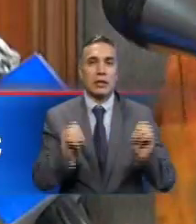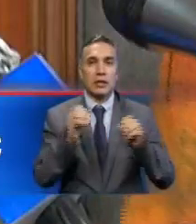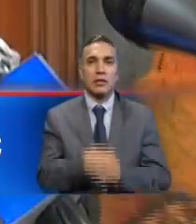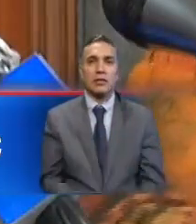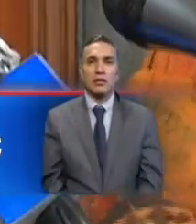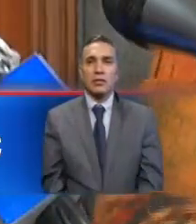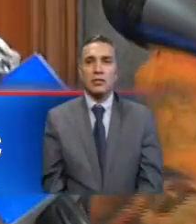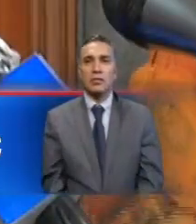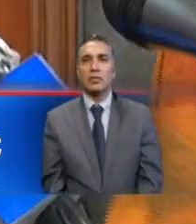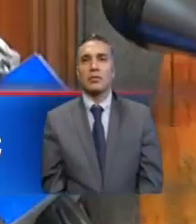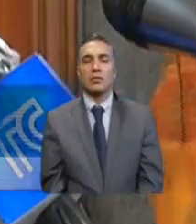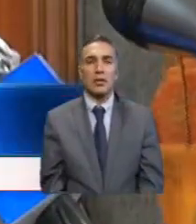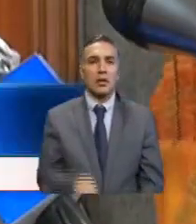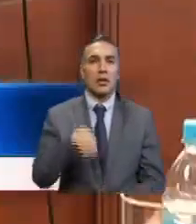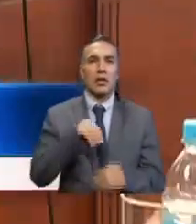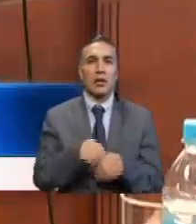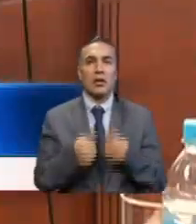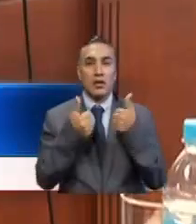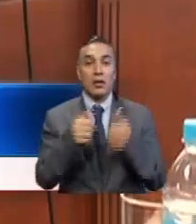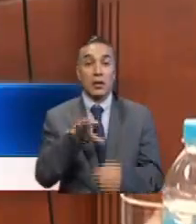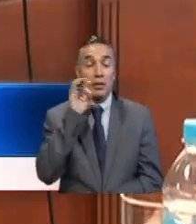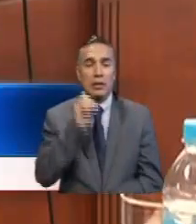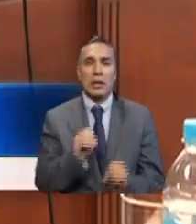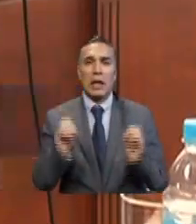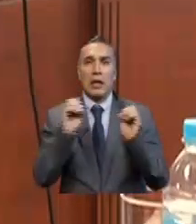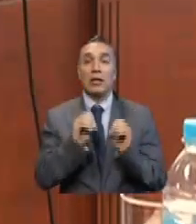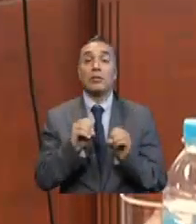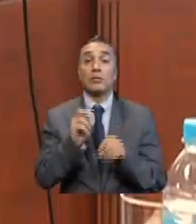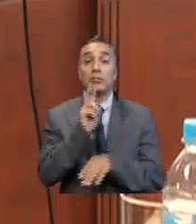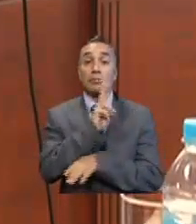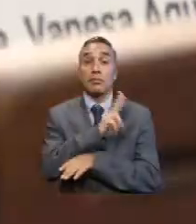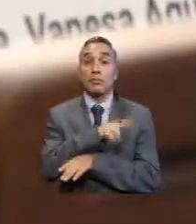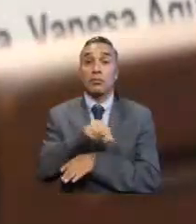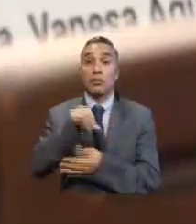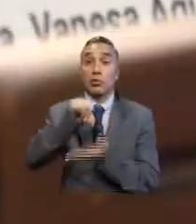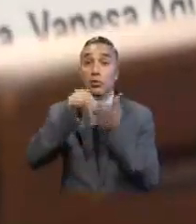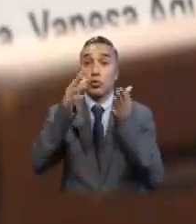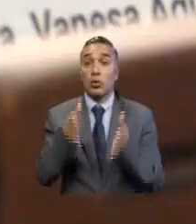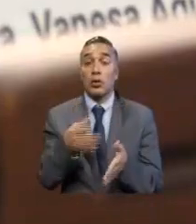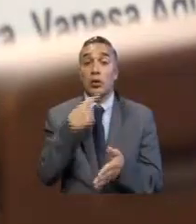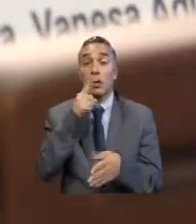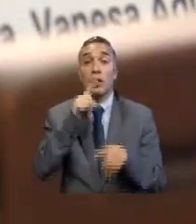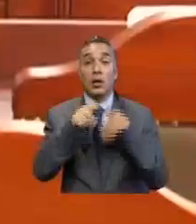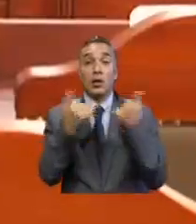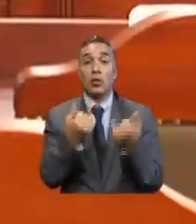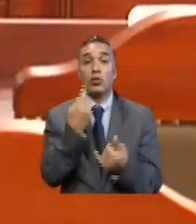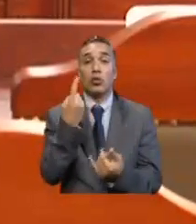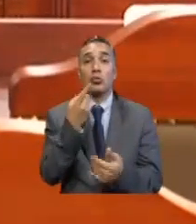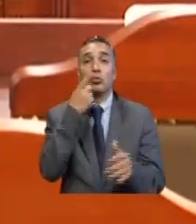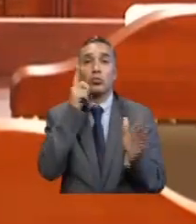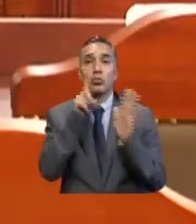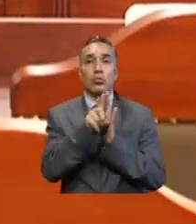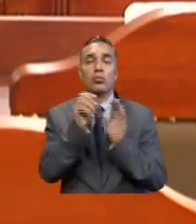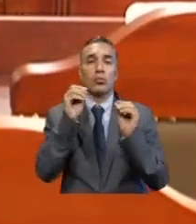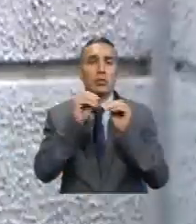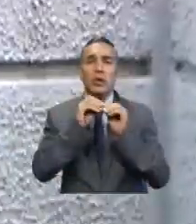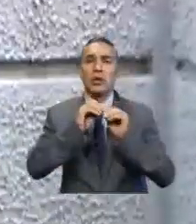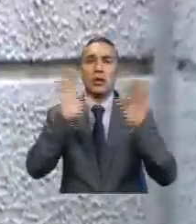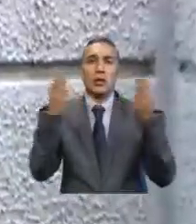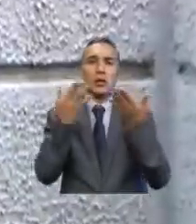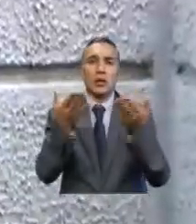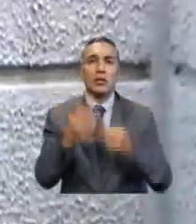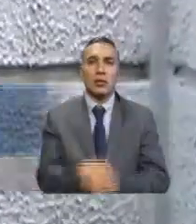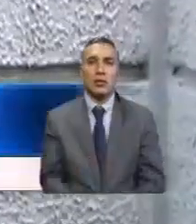hay ningún candidato mimado. La Veeduría Ciudadana, por su lado, dice que hasta el momento solo hay una denuncia que se debe esclarecer. La